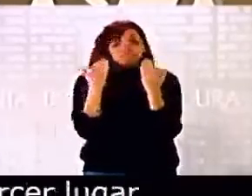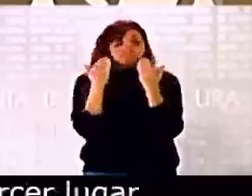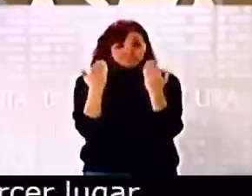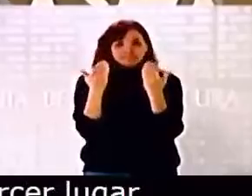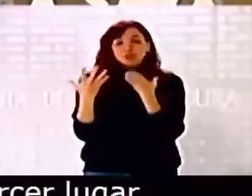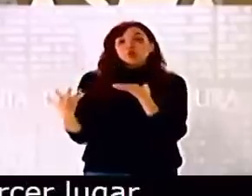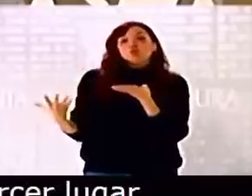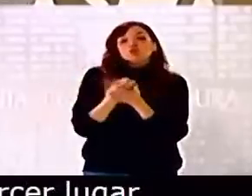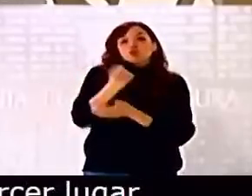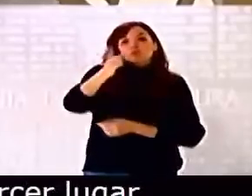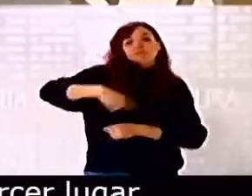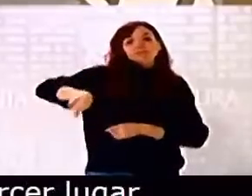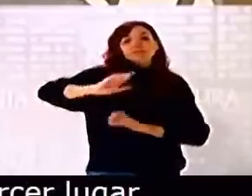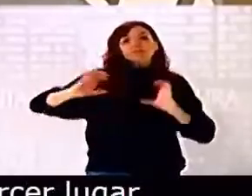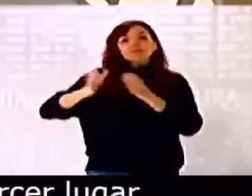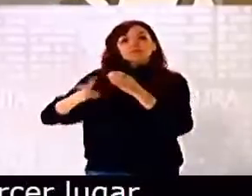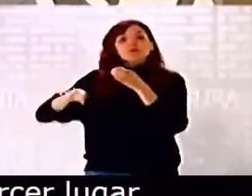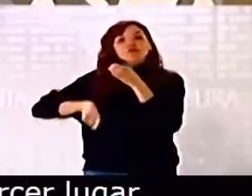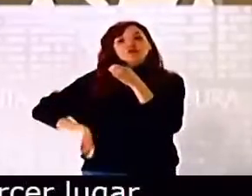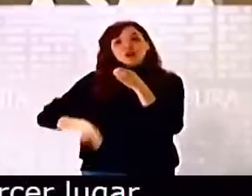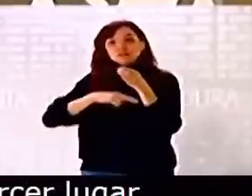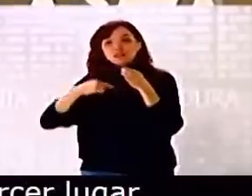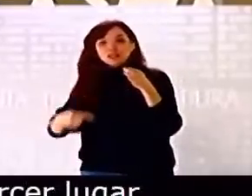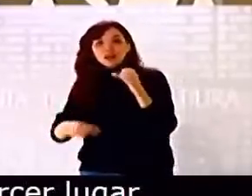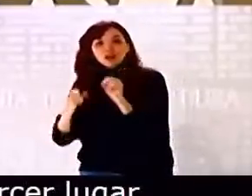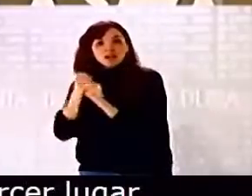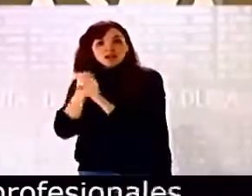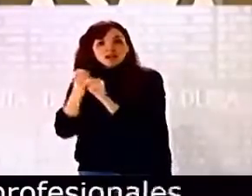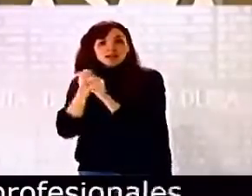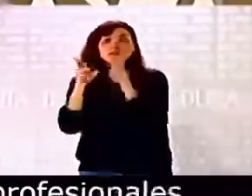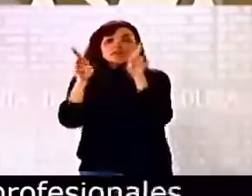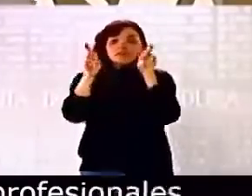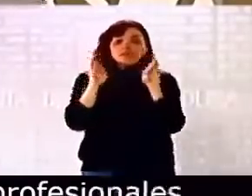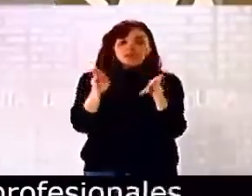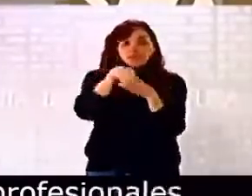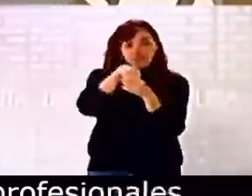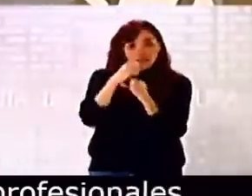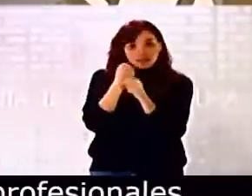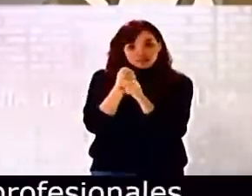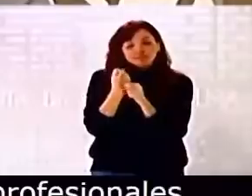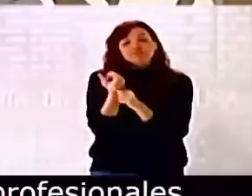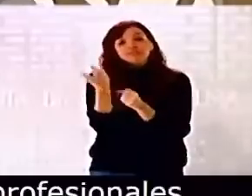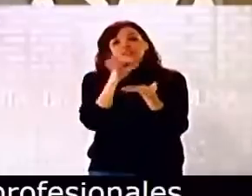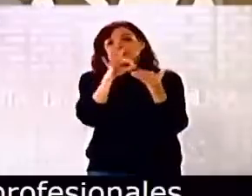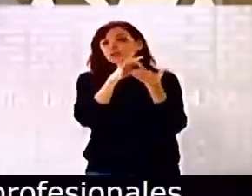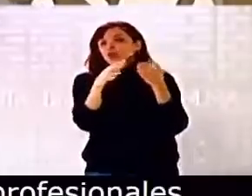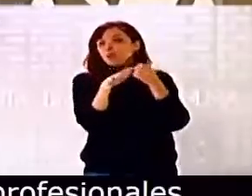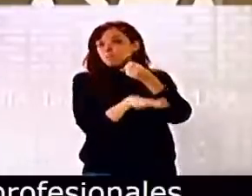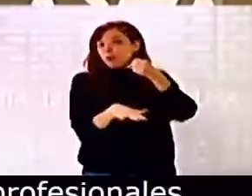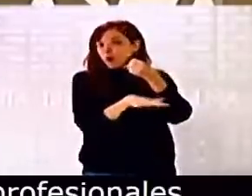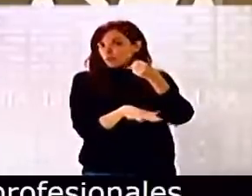a todos aquellos profesionales sanitarios, de residencias, de sectores esenciales